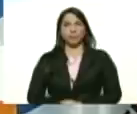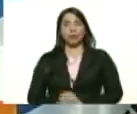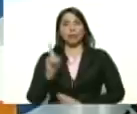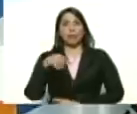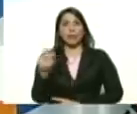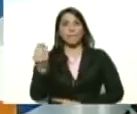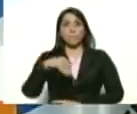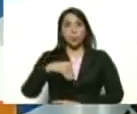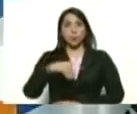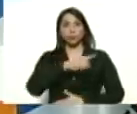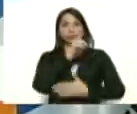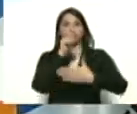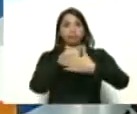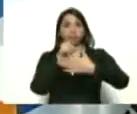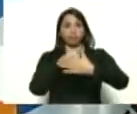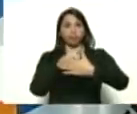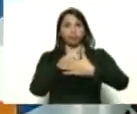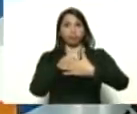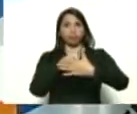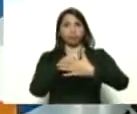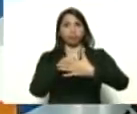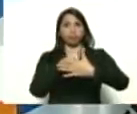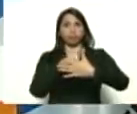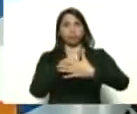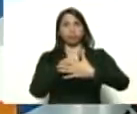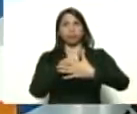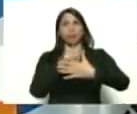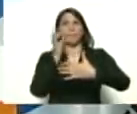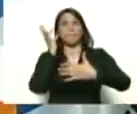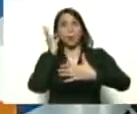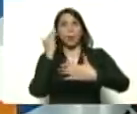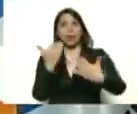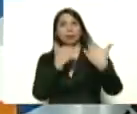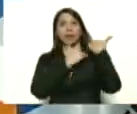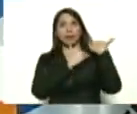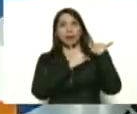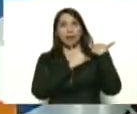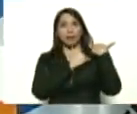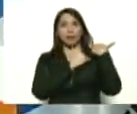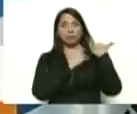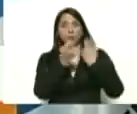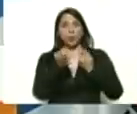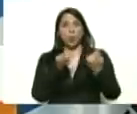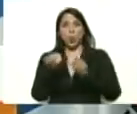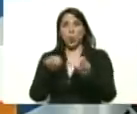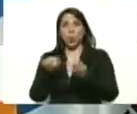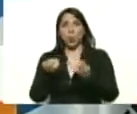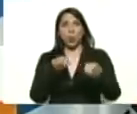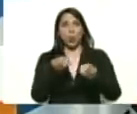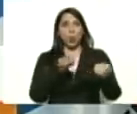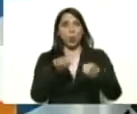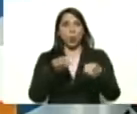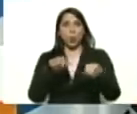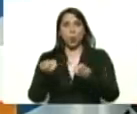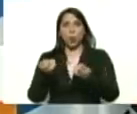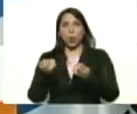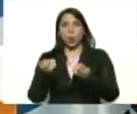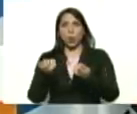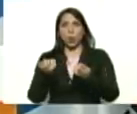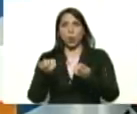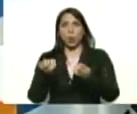Adicionalmente, a Carmen Hernández, epidemiólogo y encargada de coordinación